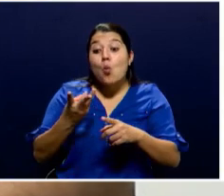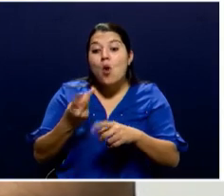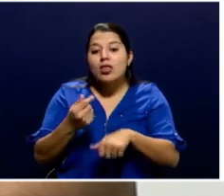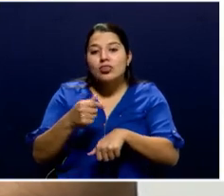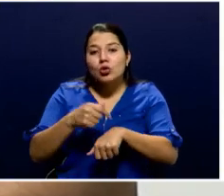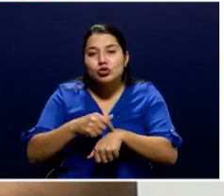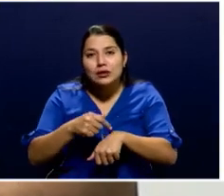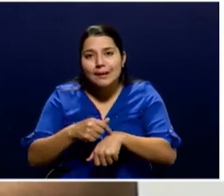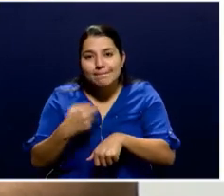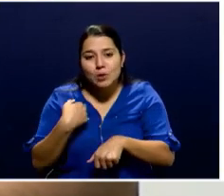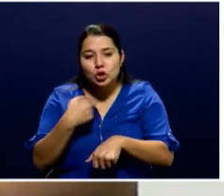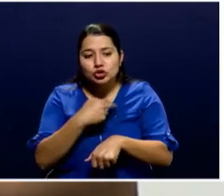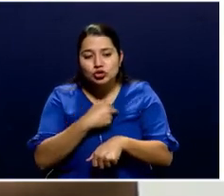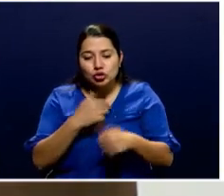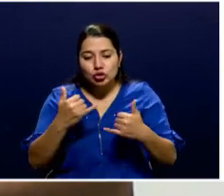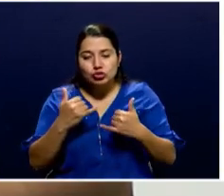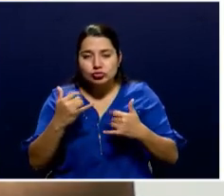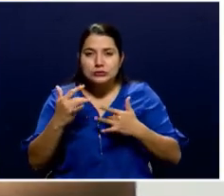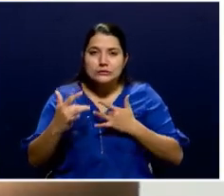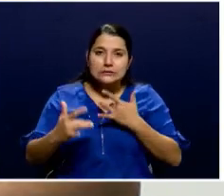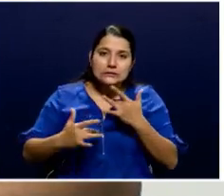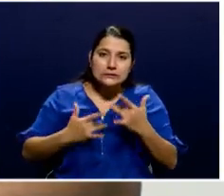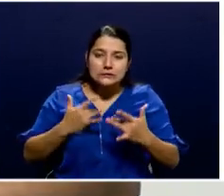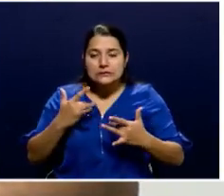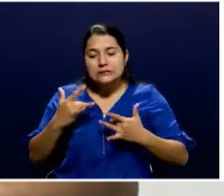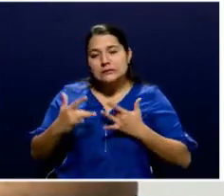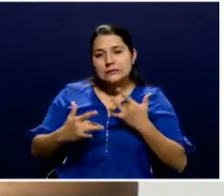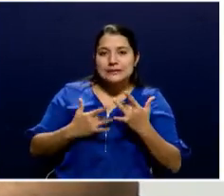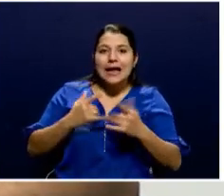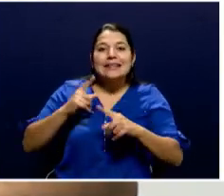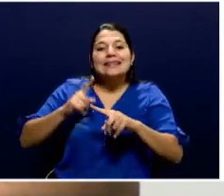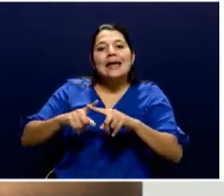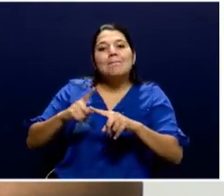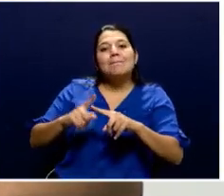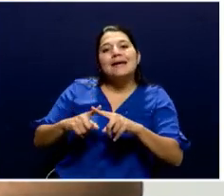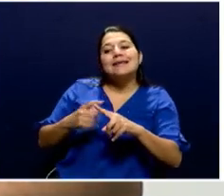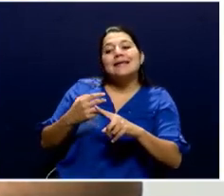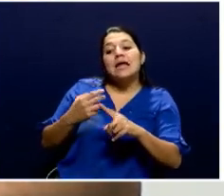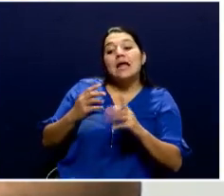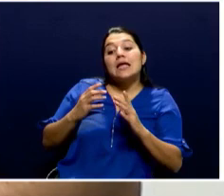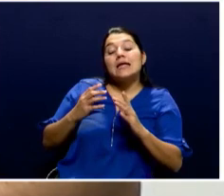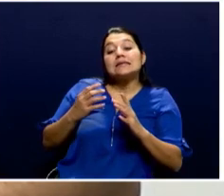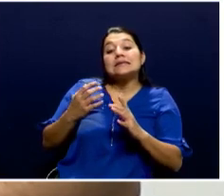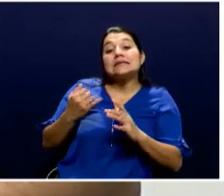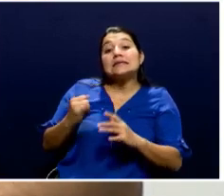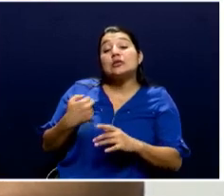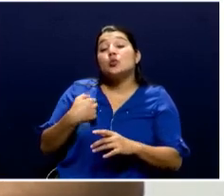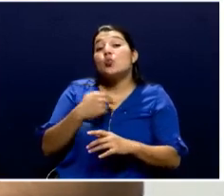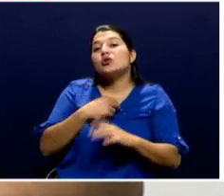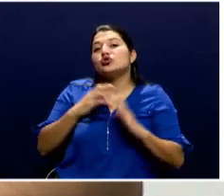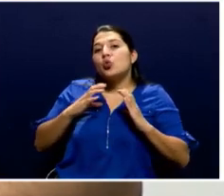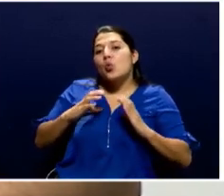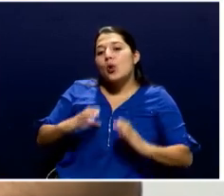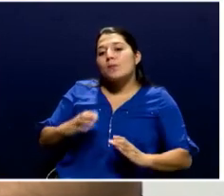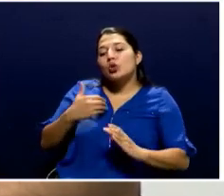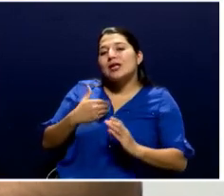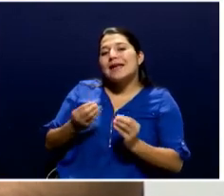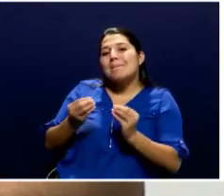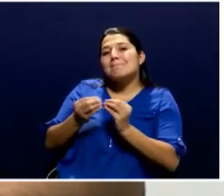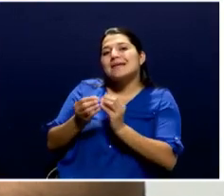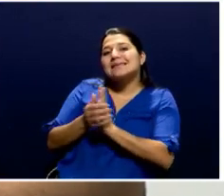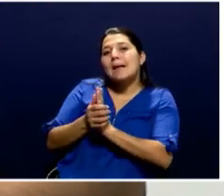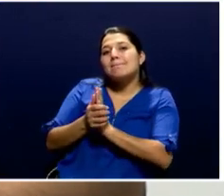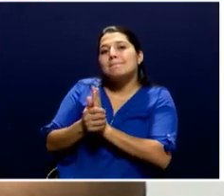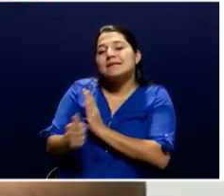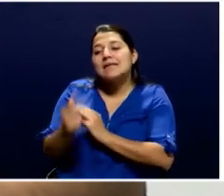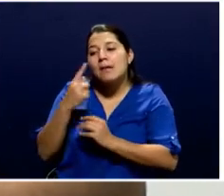va a depender de nuestra capacidad de recuperación. Entonces, lo que se sabe es que un adulto joven, por más que